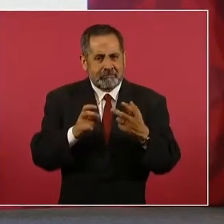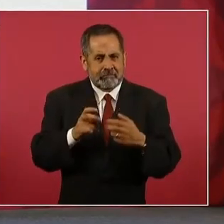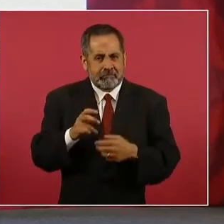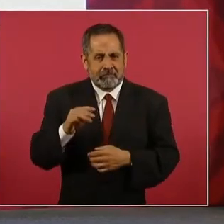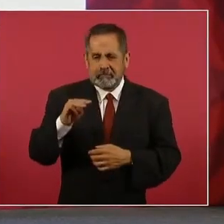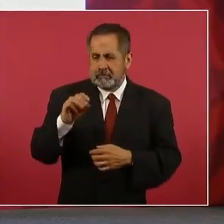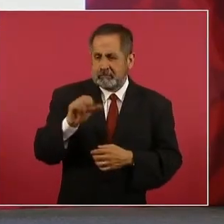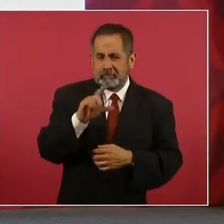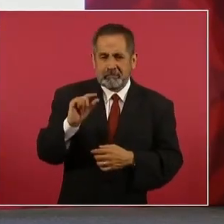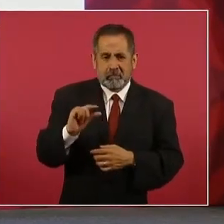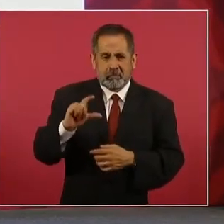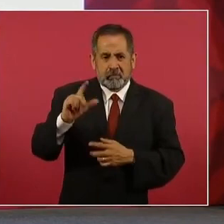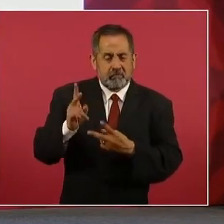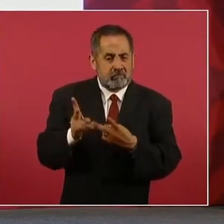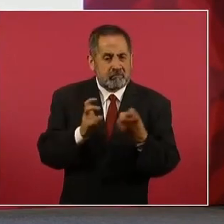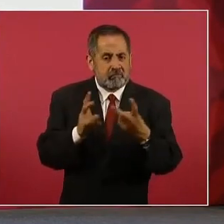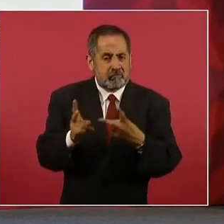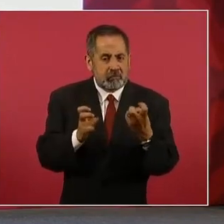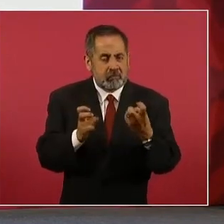Marzo y abril.